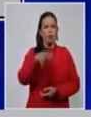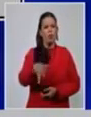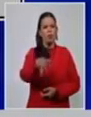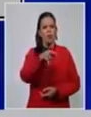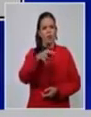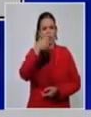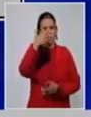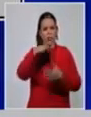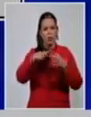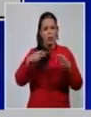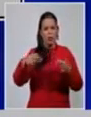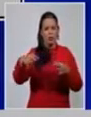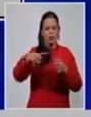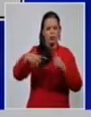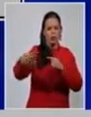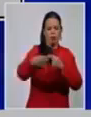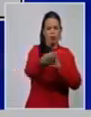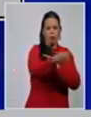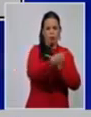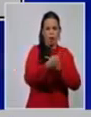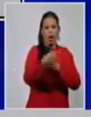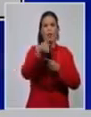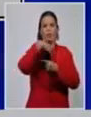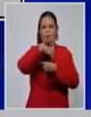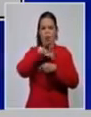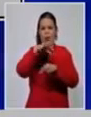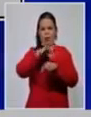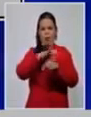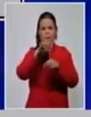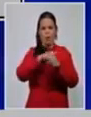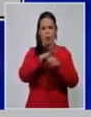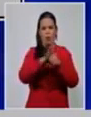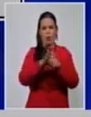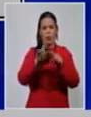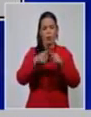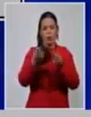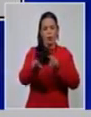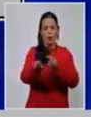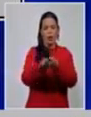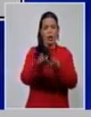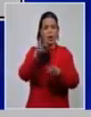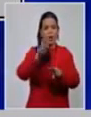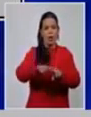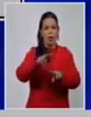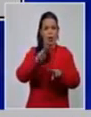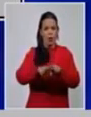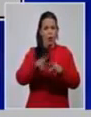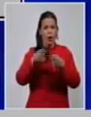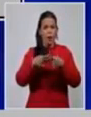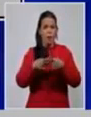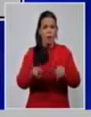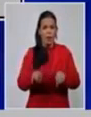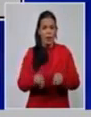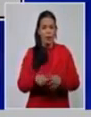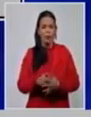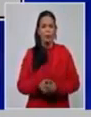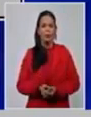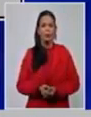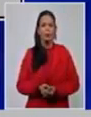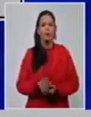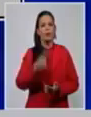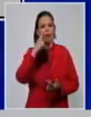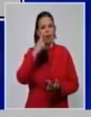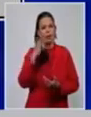el sureste de la provincia y los territorios cercanos a la provincia de La Habana, pues presentan la mayor complejidad, como además en el